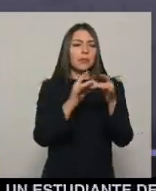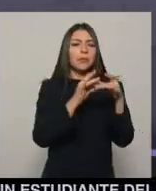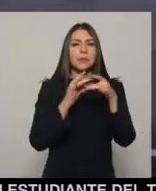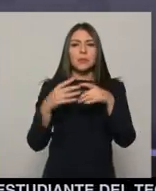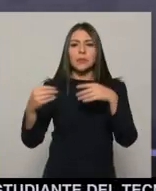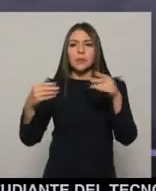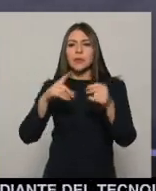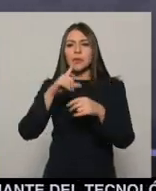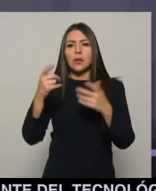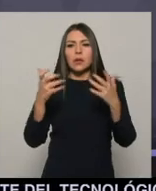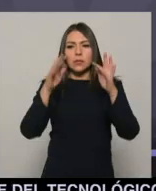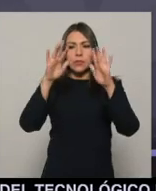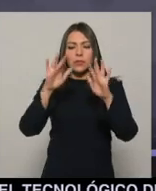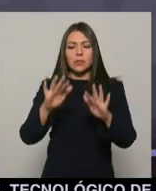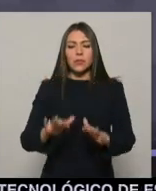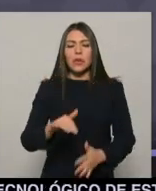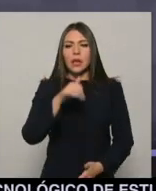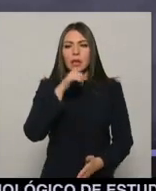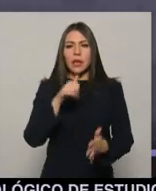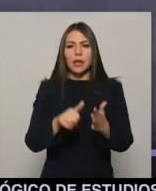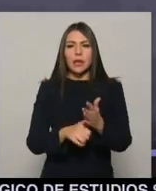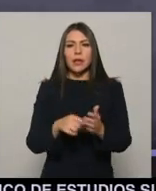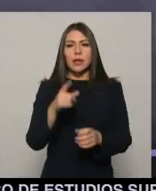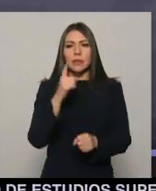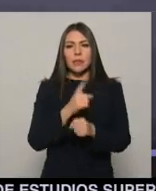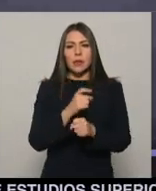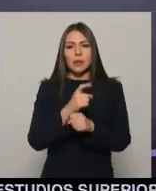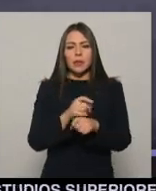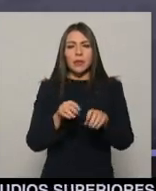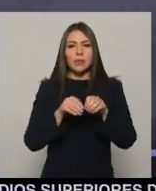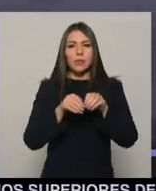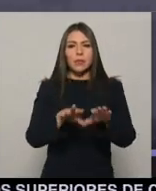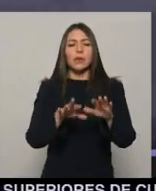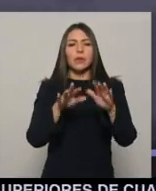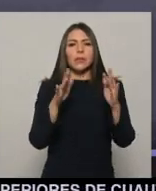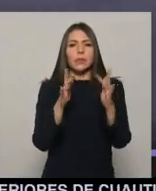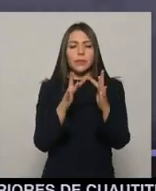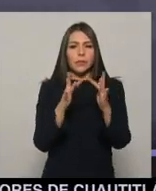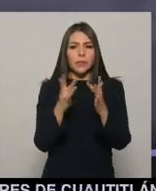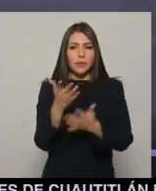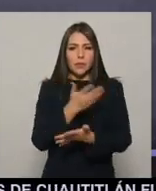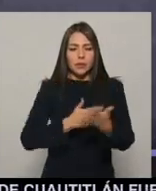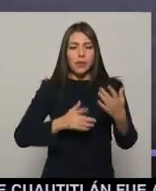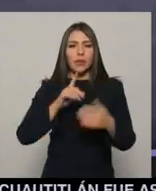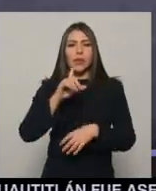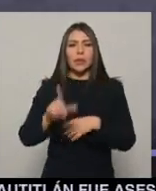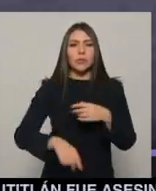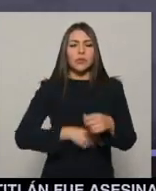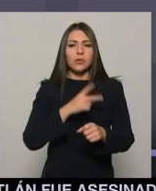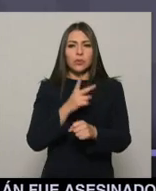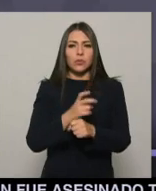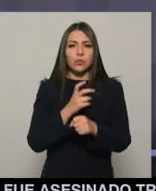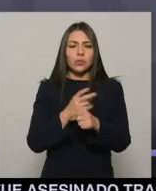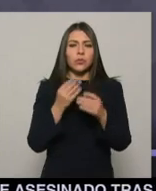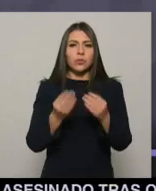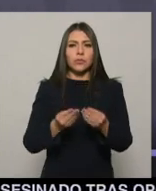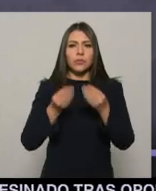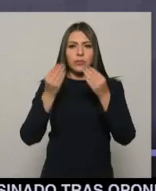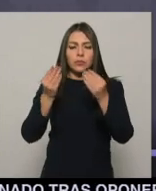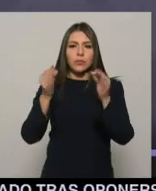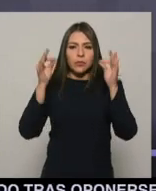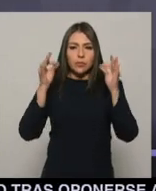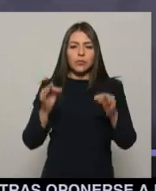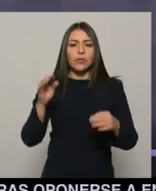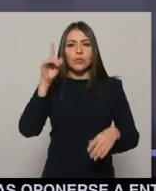sacar esta carta. La sacamos primero por redes y después fuimos a hacer la entrega oficial a la doctora